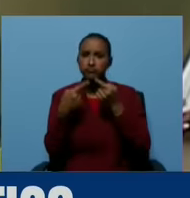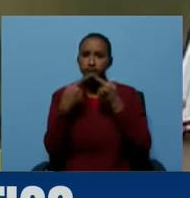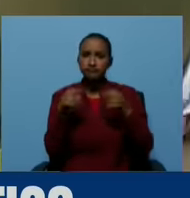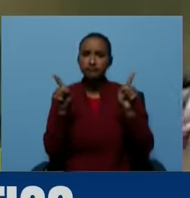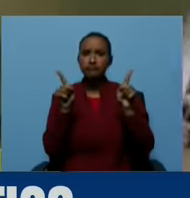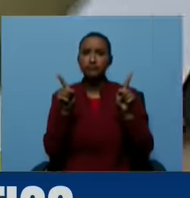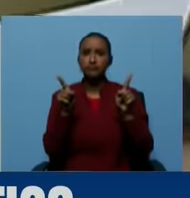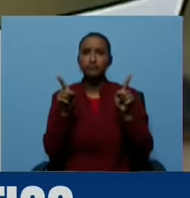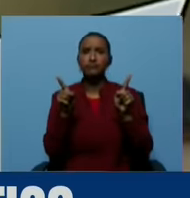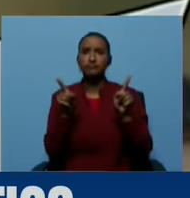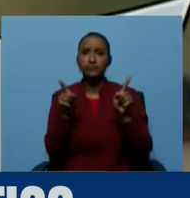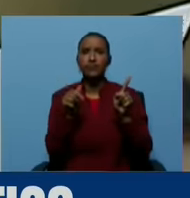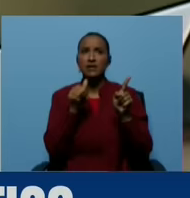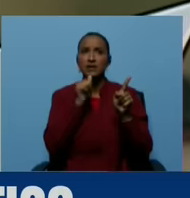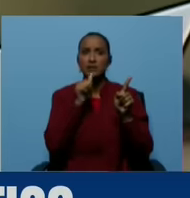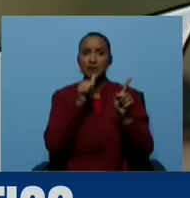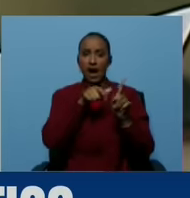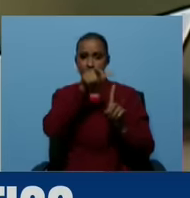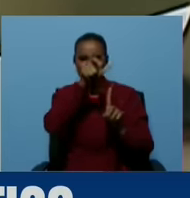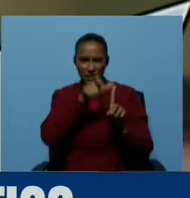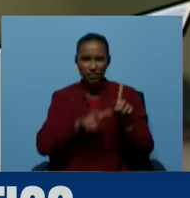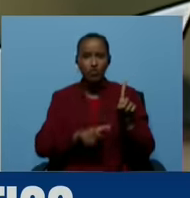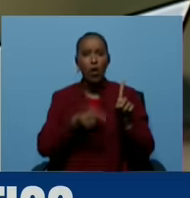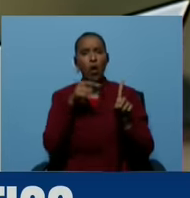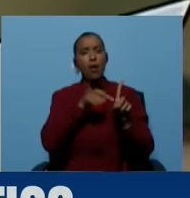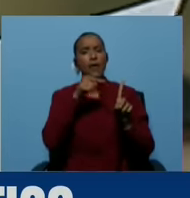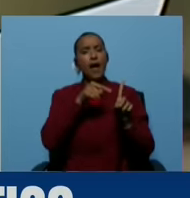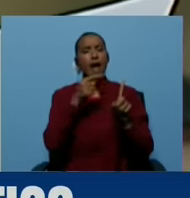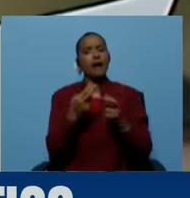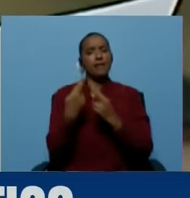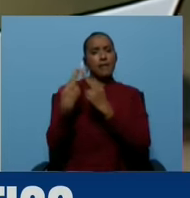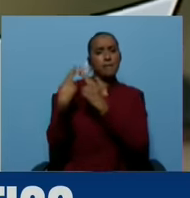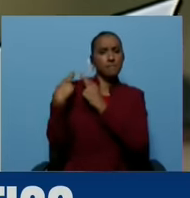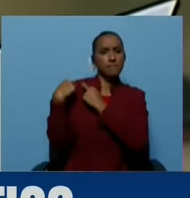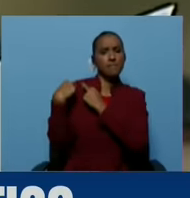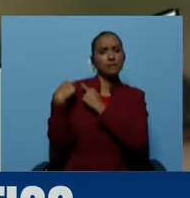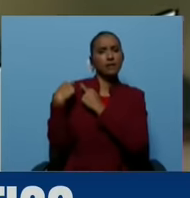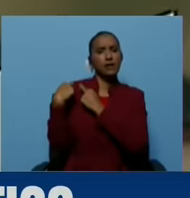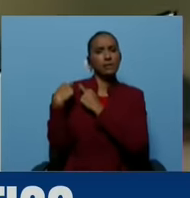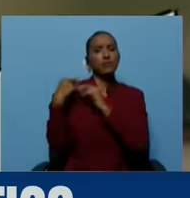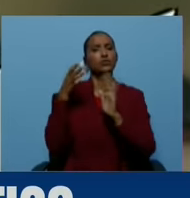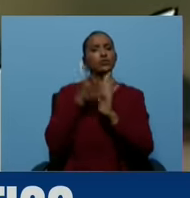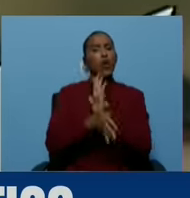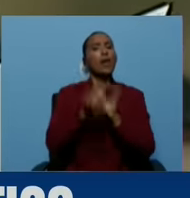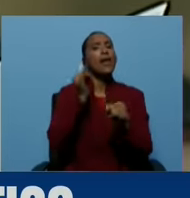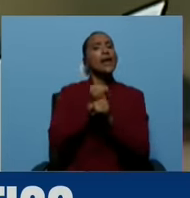el representante del extremismo registrando un dominio en la página web